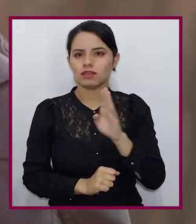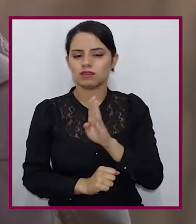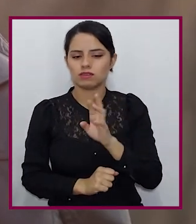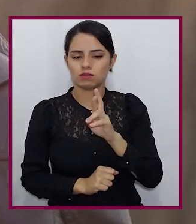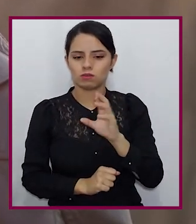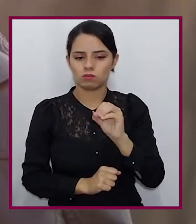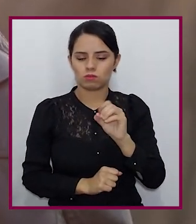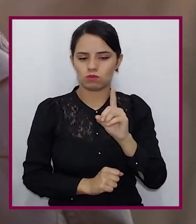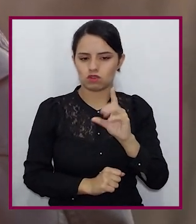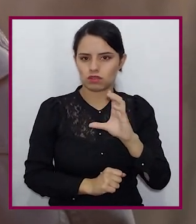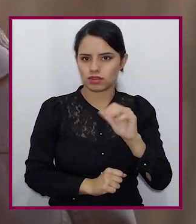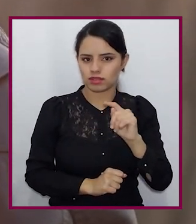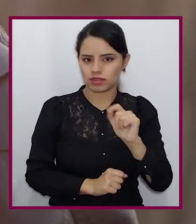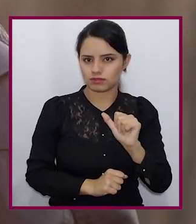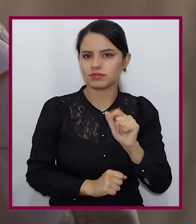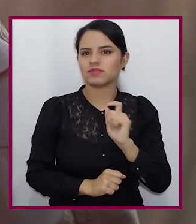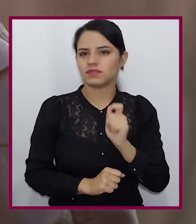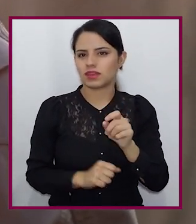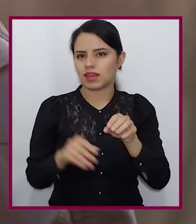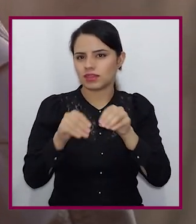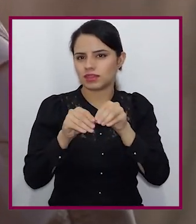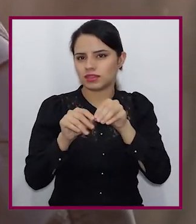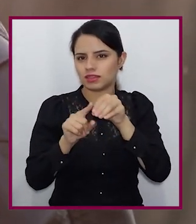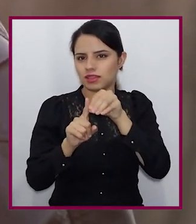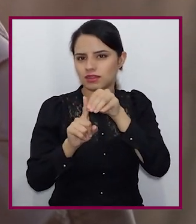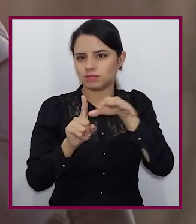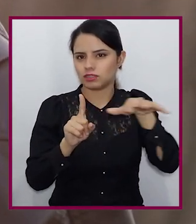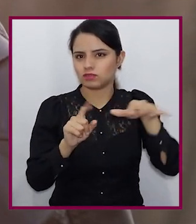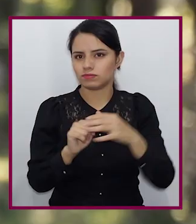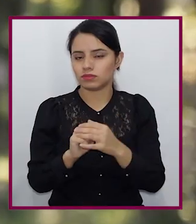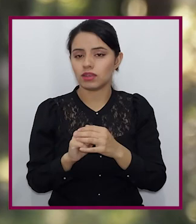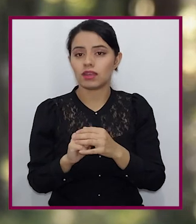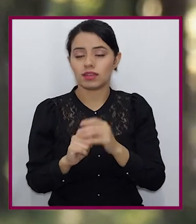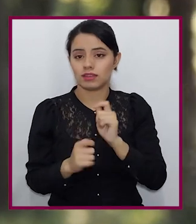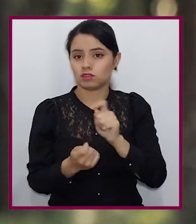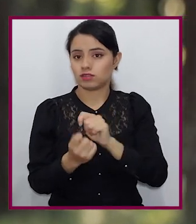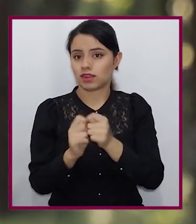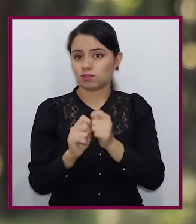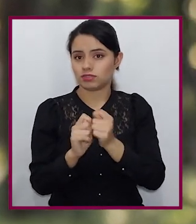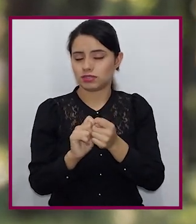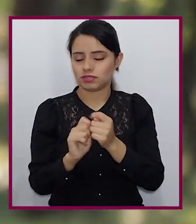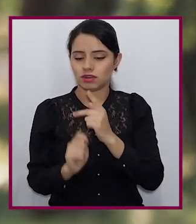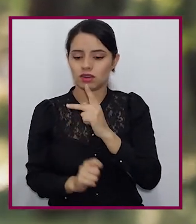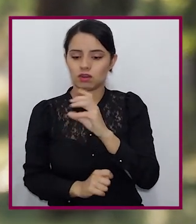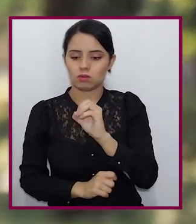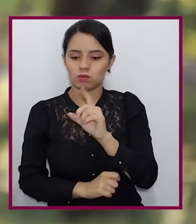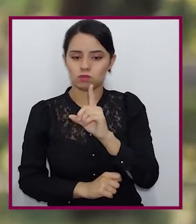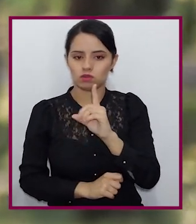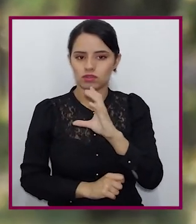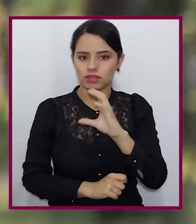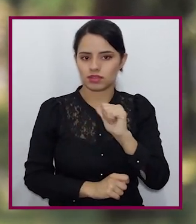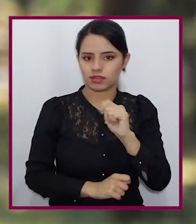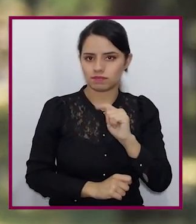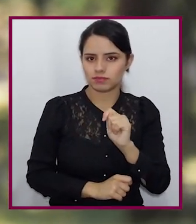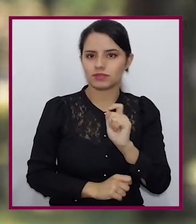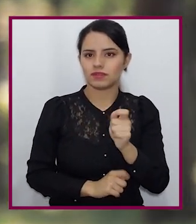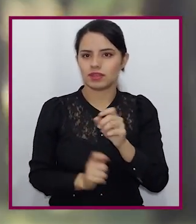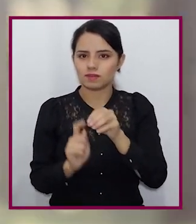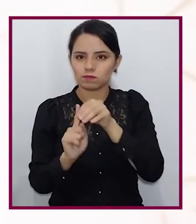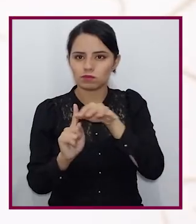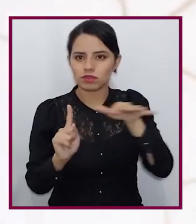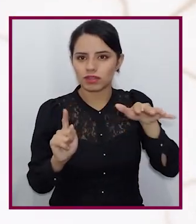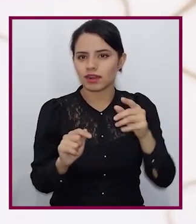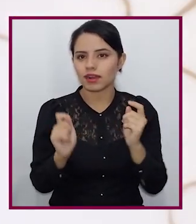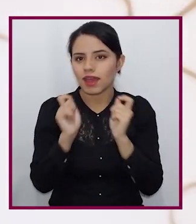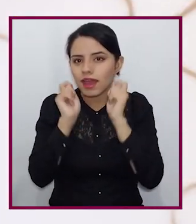que significa transmisión. O sea que si lo traducimos literalmente, podcast sería algo así como transmisión por